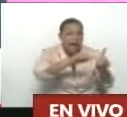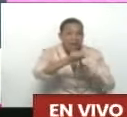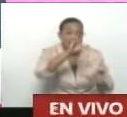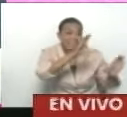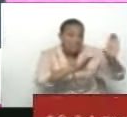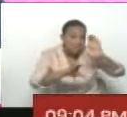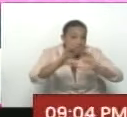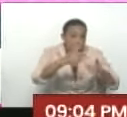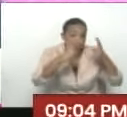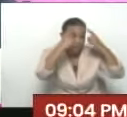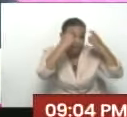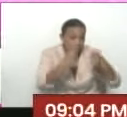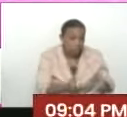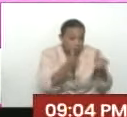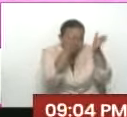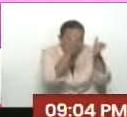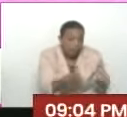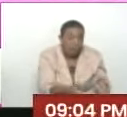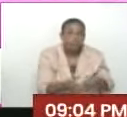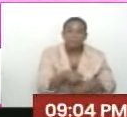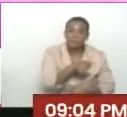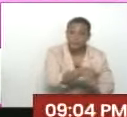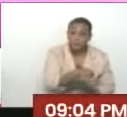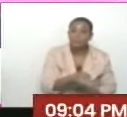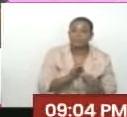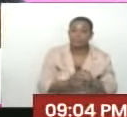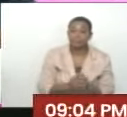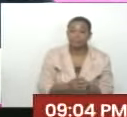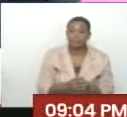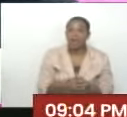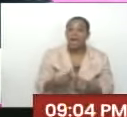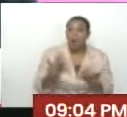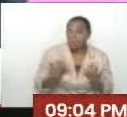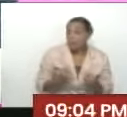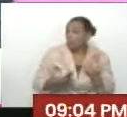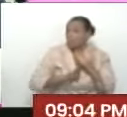Venezuela. Nosotros lo que vamos es, mira, para arriba, compadre. Bueno.